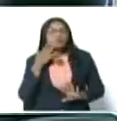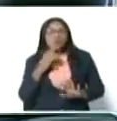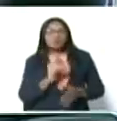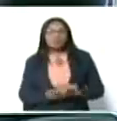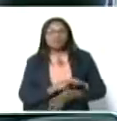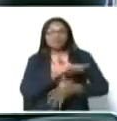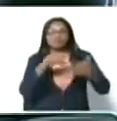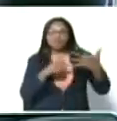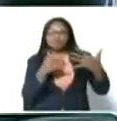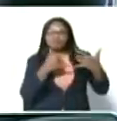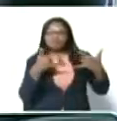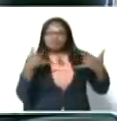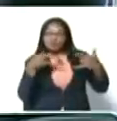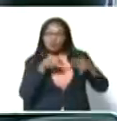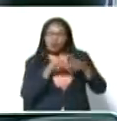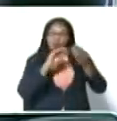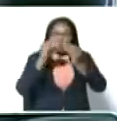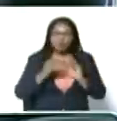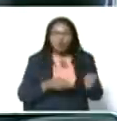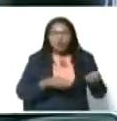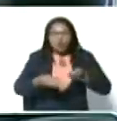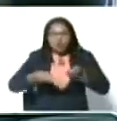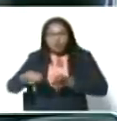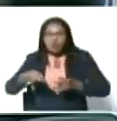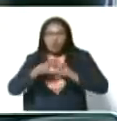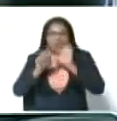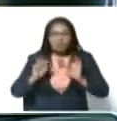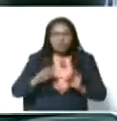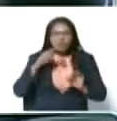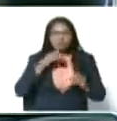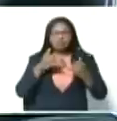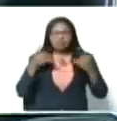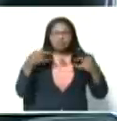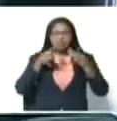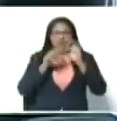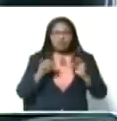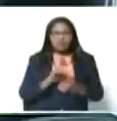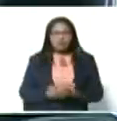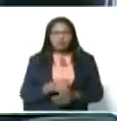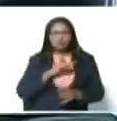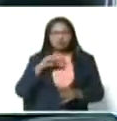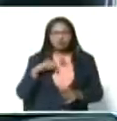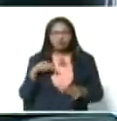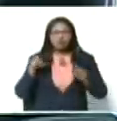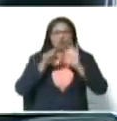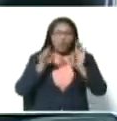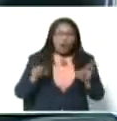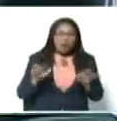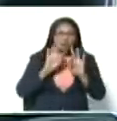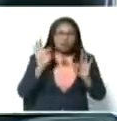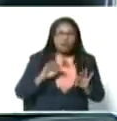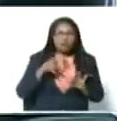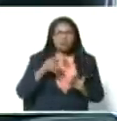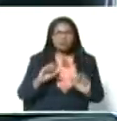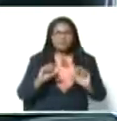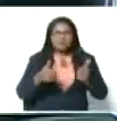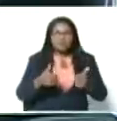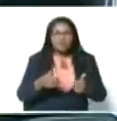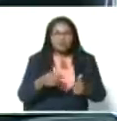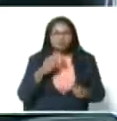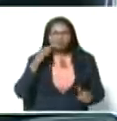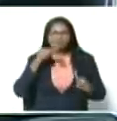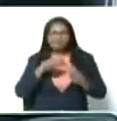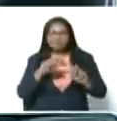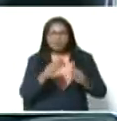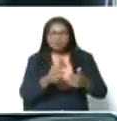pueda el sistema de control de trenes pueda comprender que es una extensión lo que estamos haciendo y pueda ser empalmarse dentro de ella.